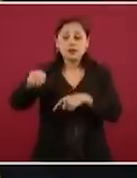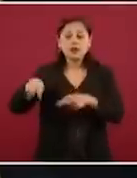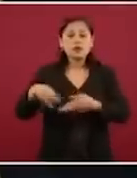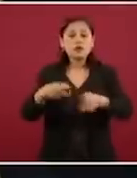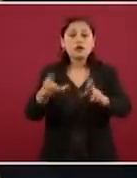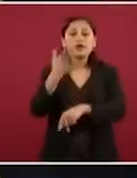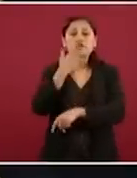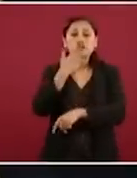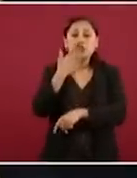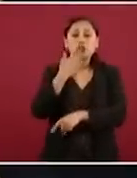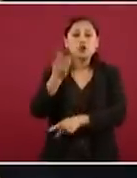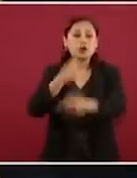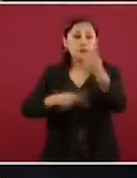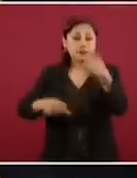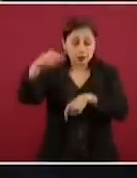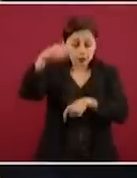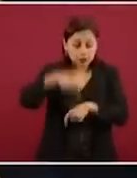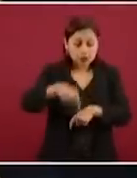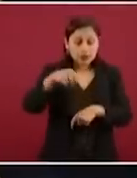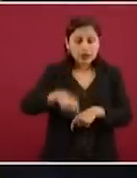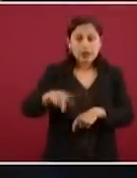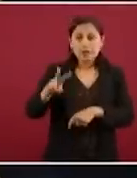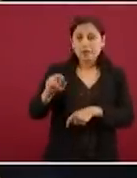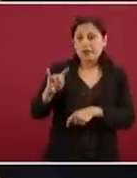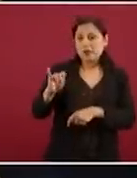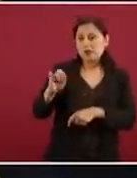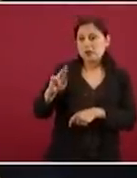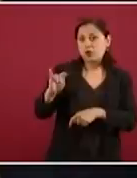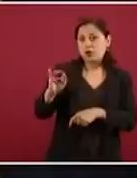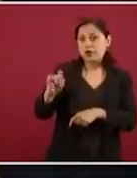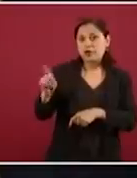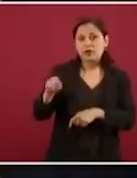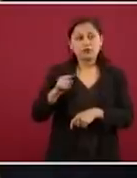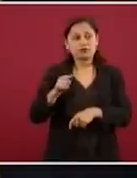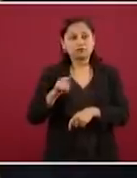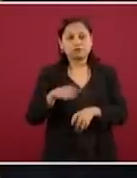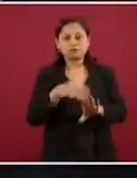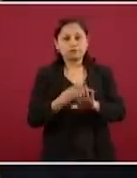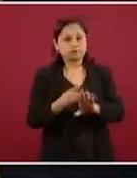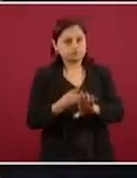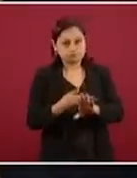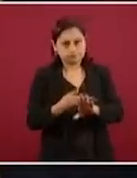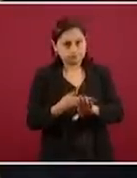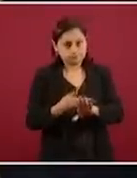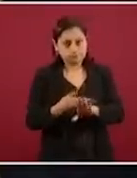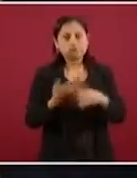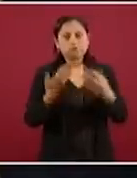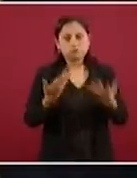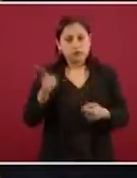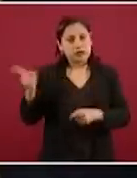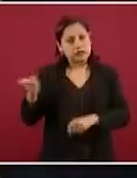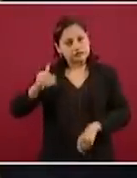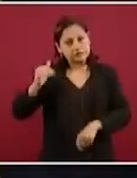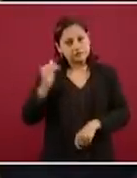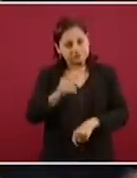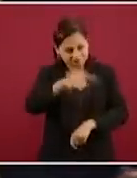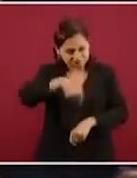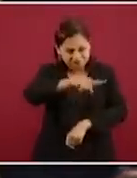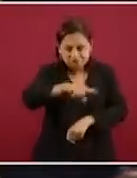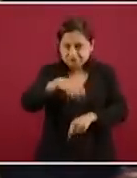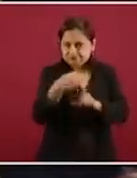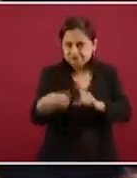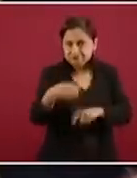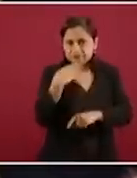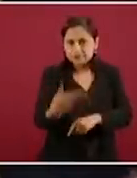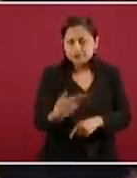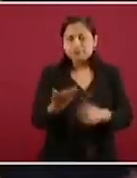Sonora. No fueron muy bien tratados por Víctor Toledo, les exigió que se organizaran, y además de eso, que Grupo